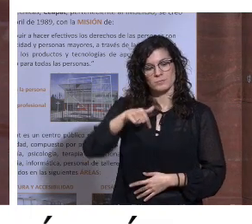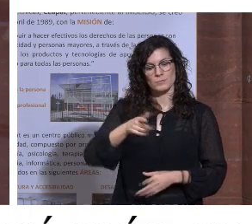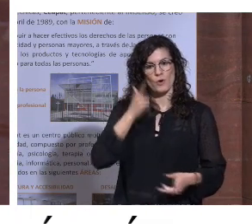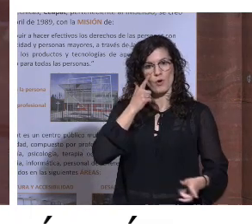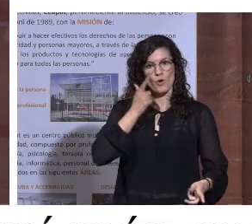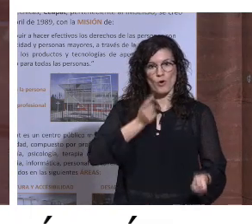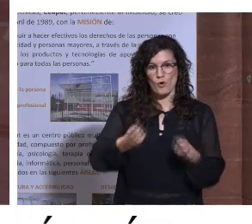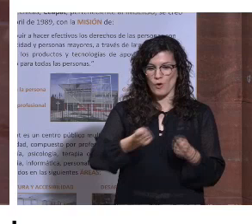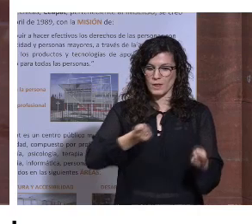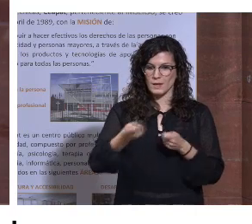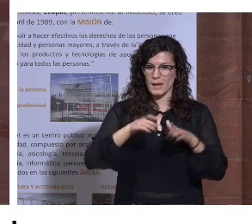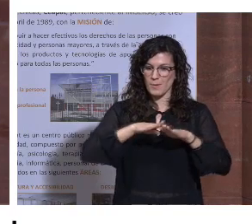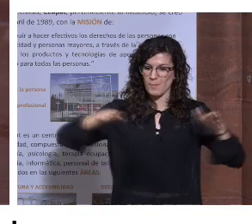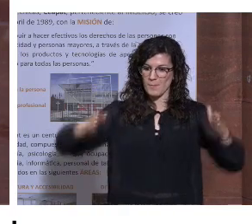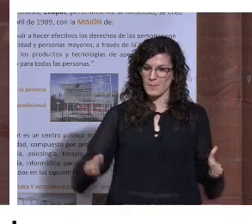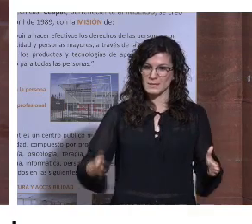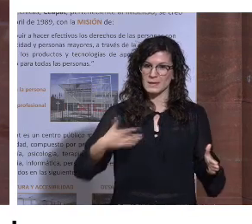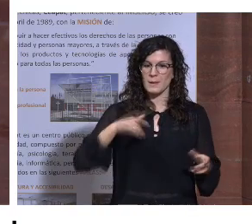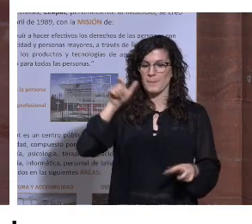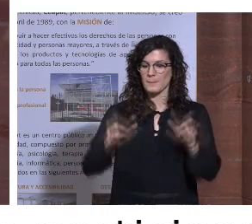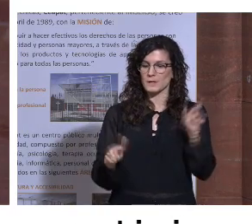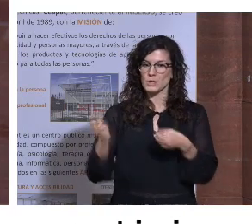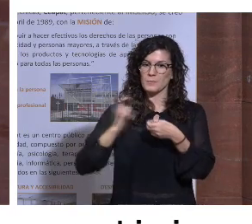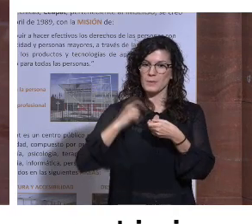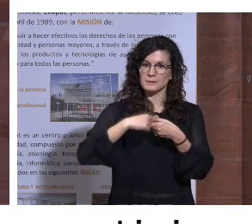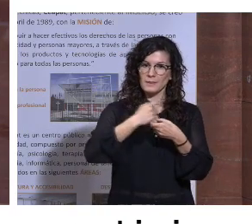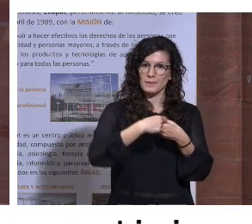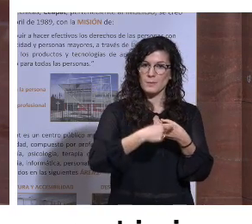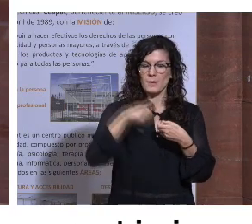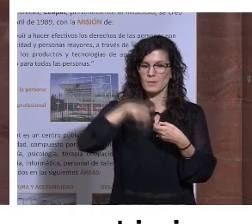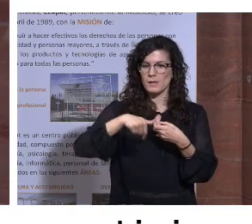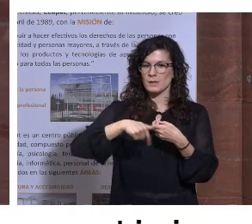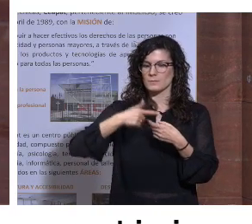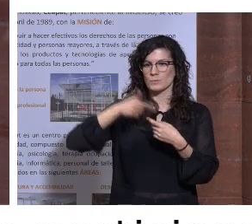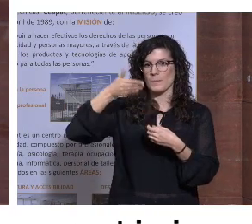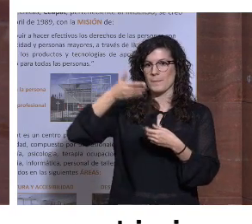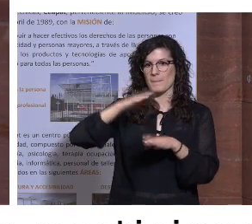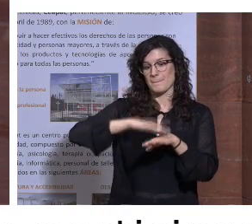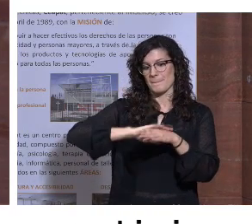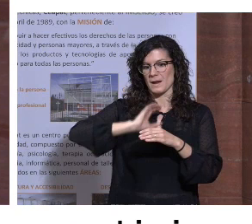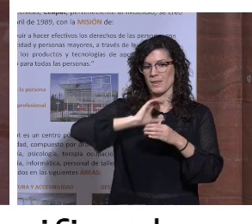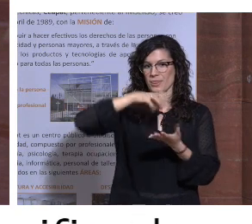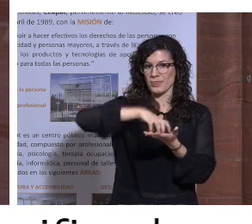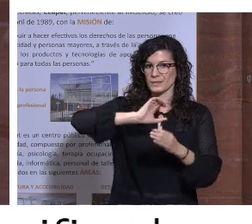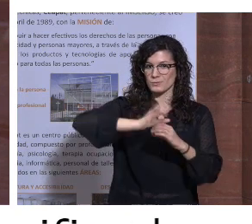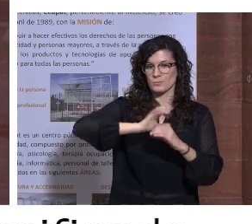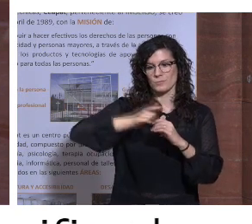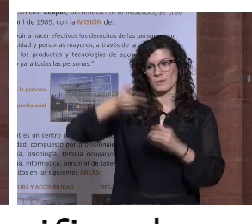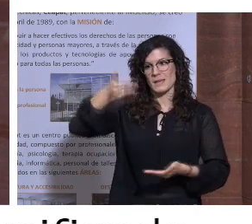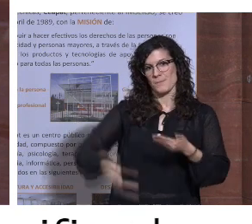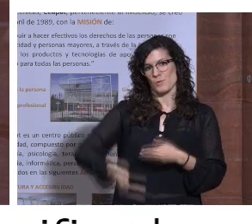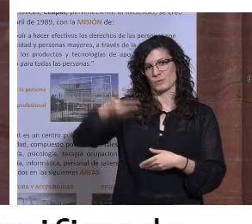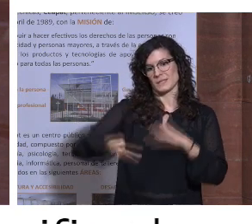esta mesa en la que participan unas personas que tanto han significado para este centro en distintas